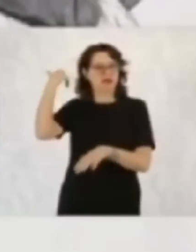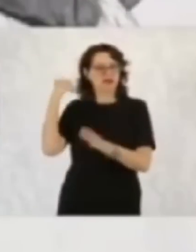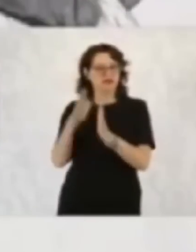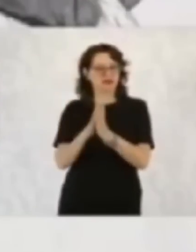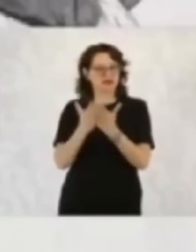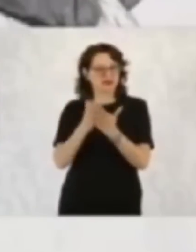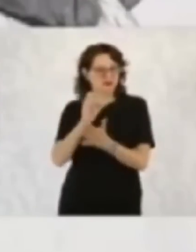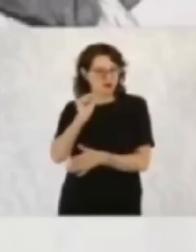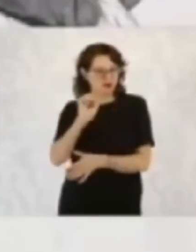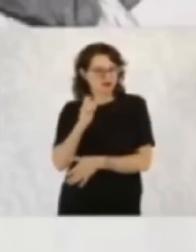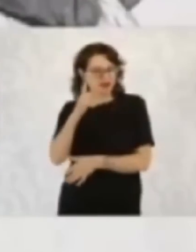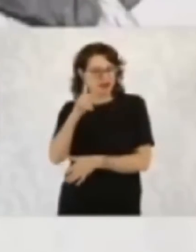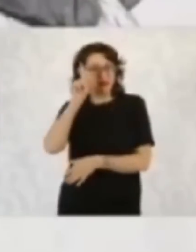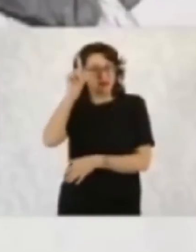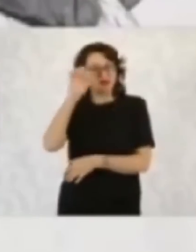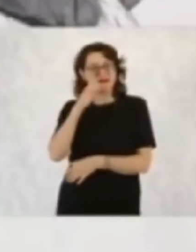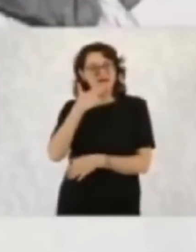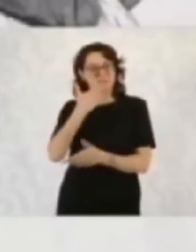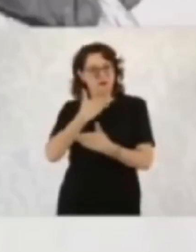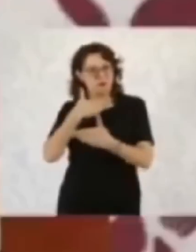no permitió que se